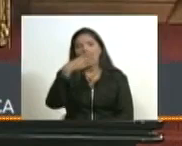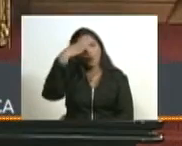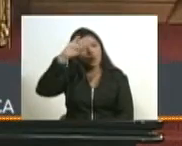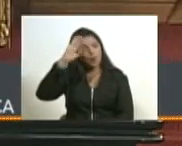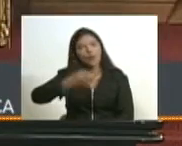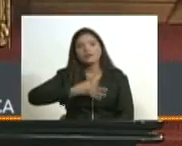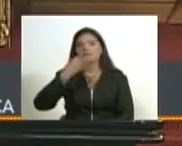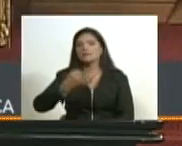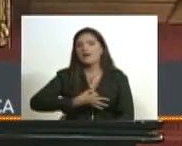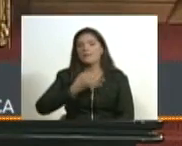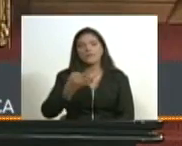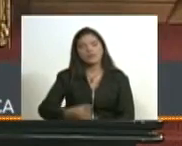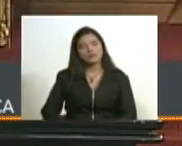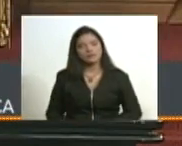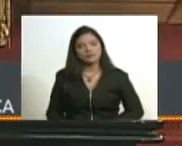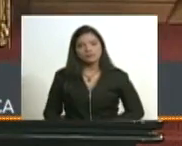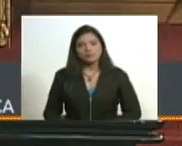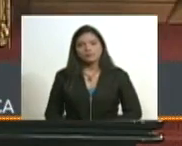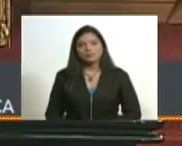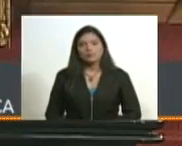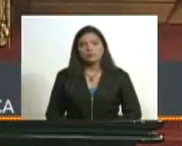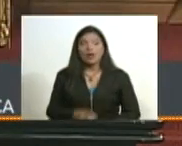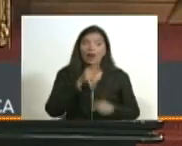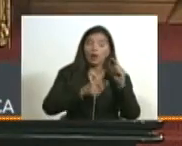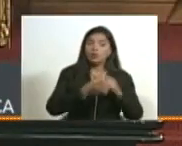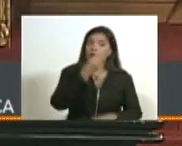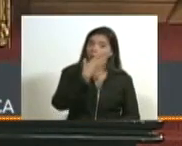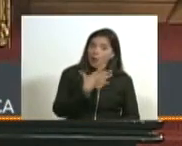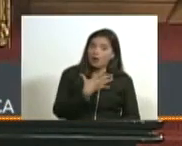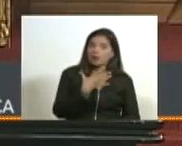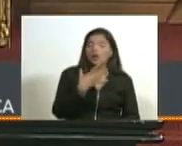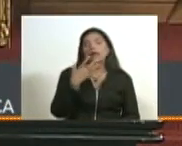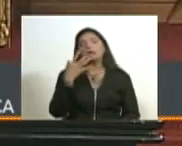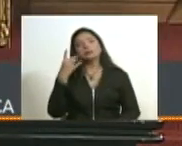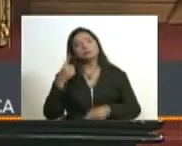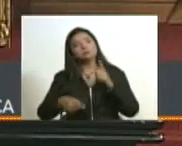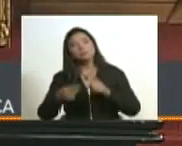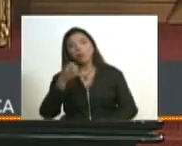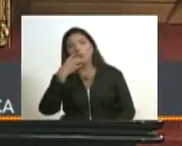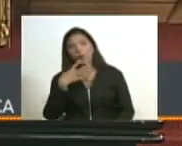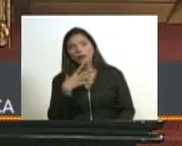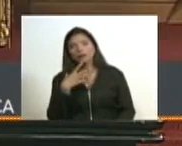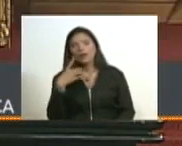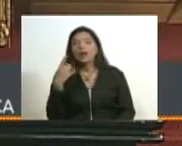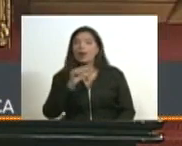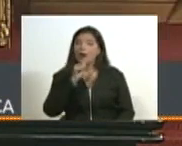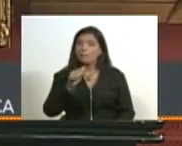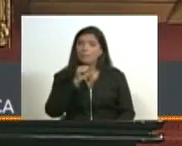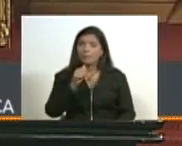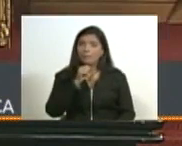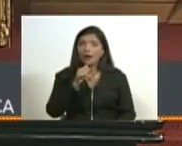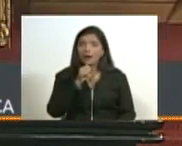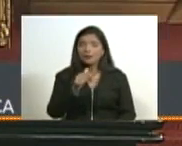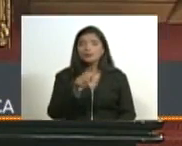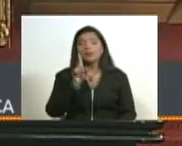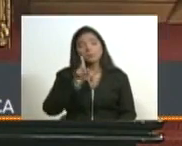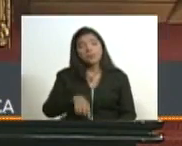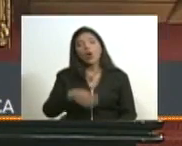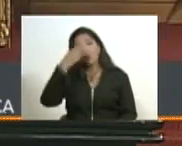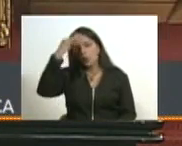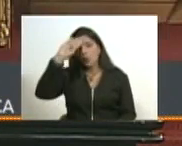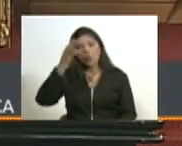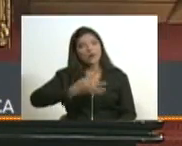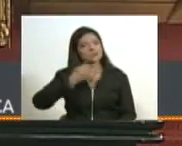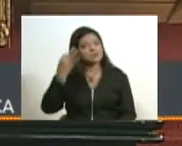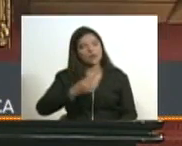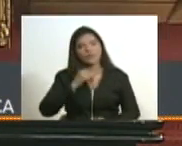ahí. En las buenas, en las más buenas, y en las malas, y en las más malas. Cuba siempre